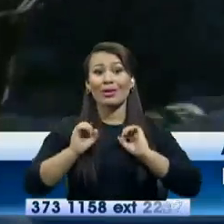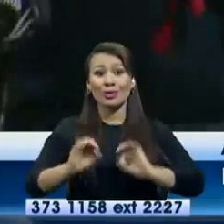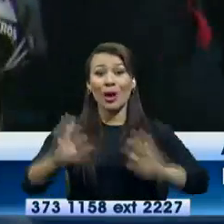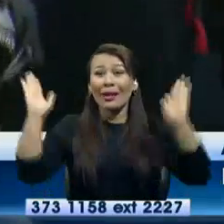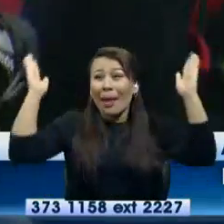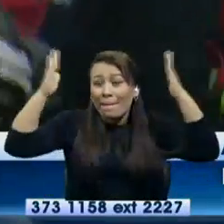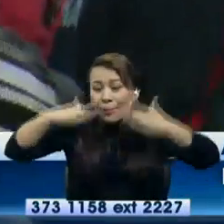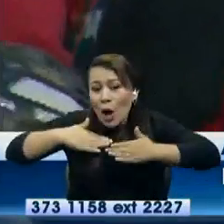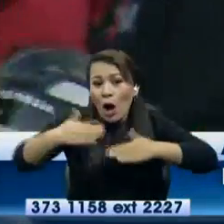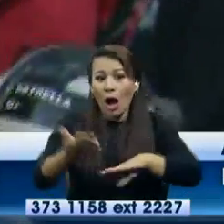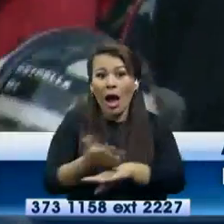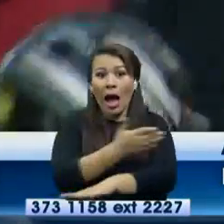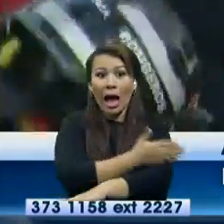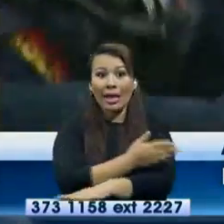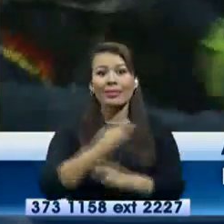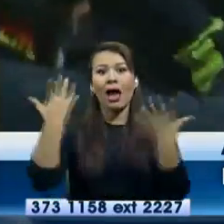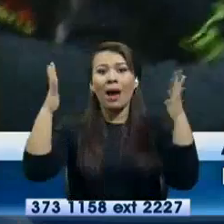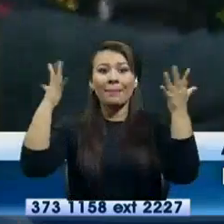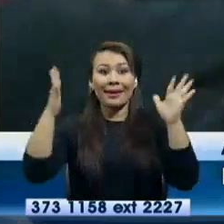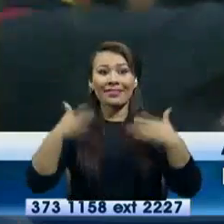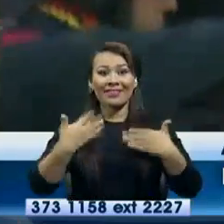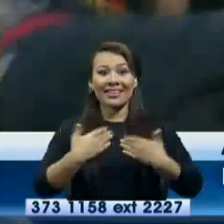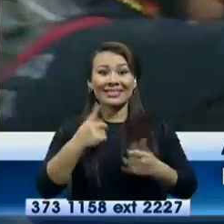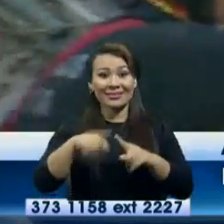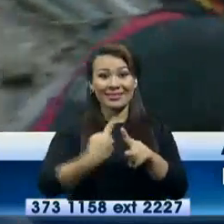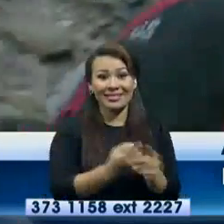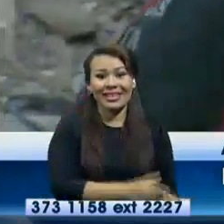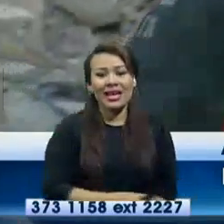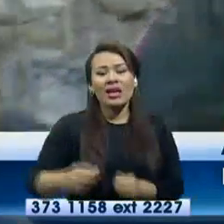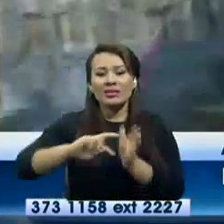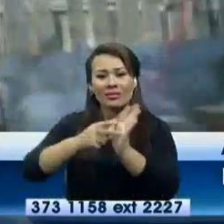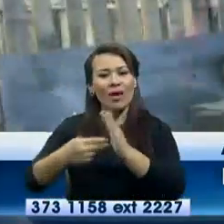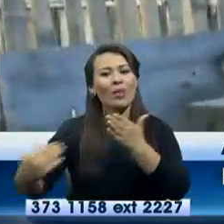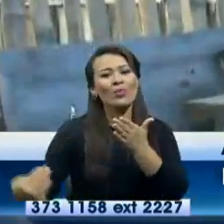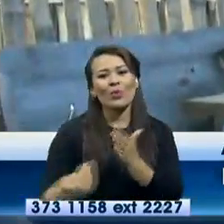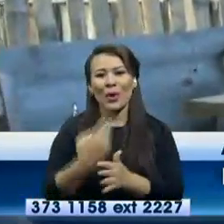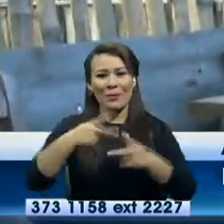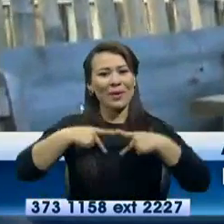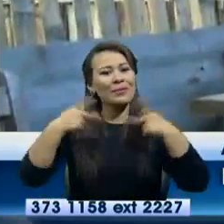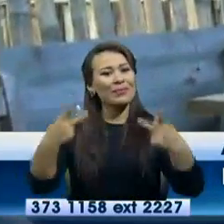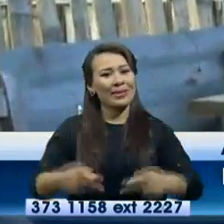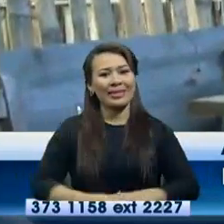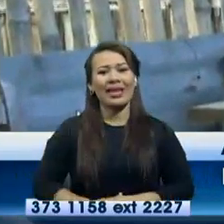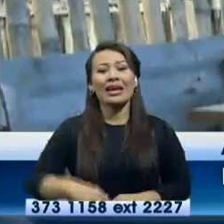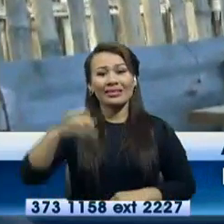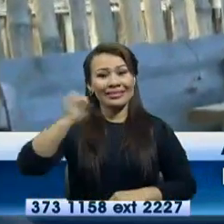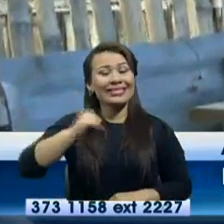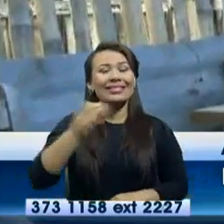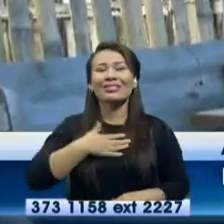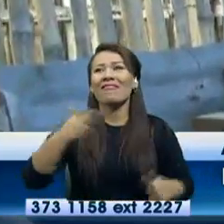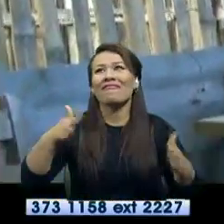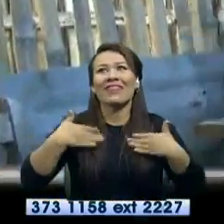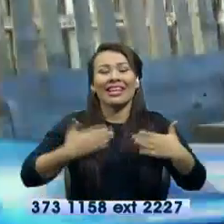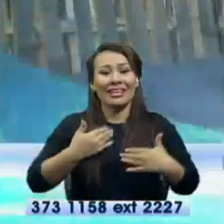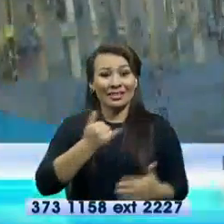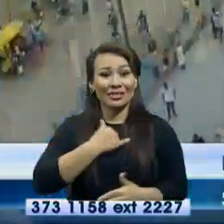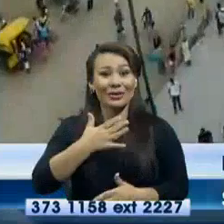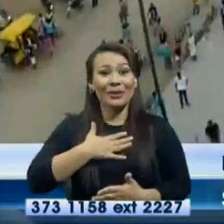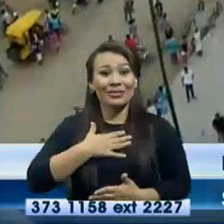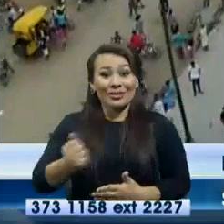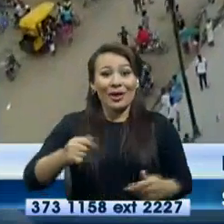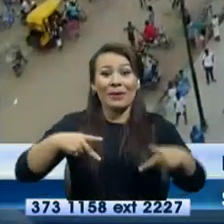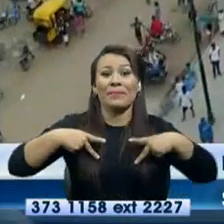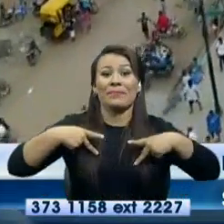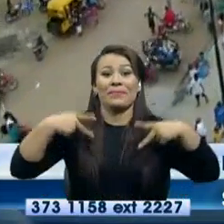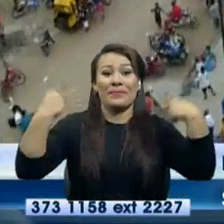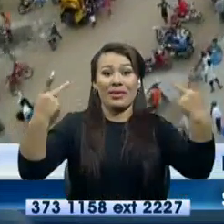y aplausos de alegría. Según él, volvió a nacer. Pablo, estás ahí, sí, aquí estoy vivo. Golpea, yo